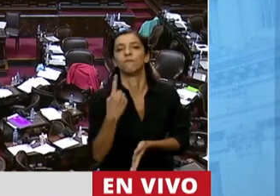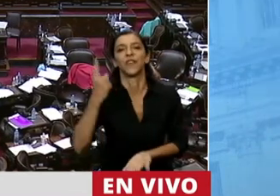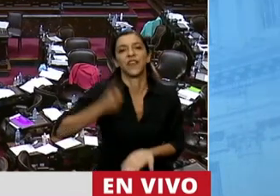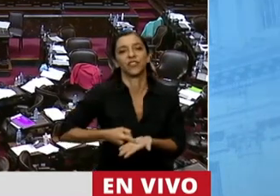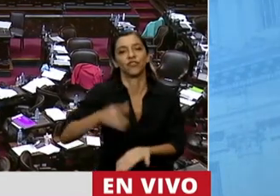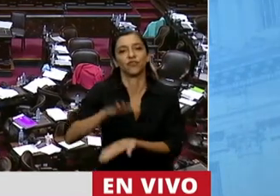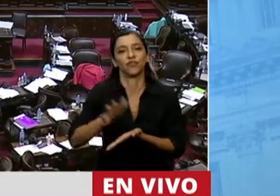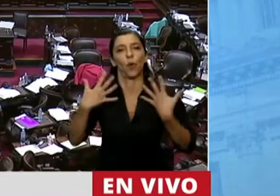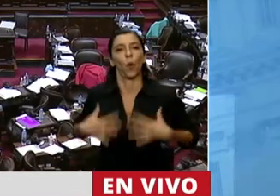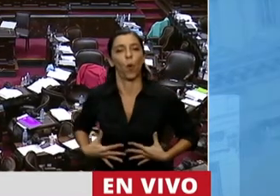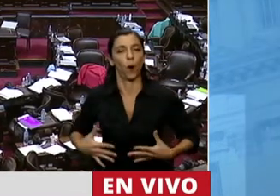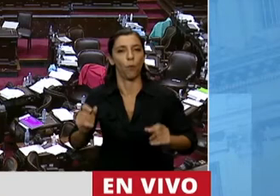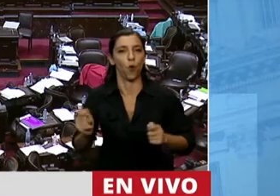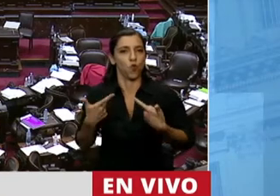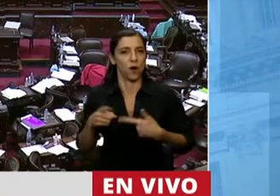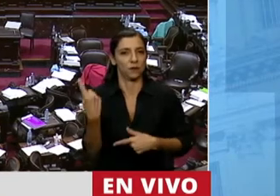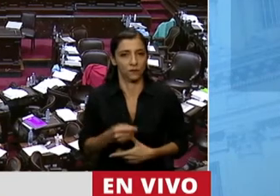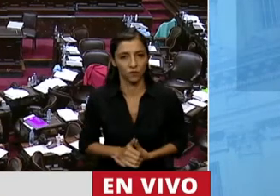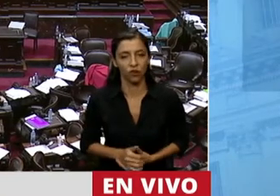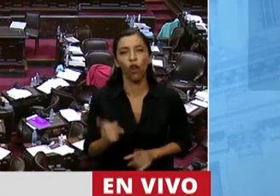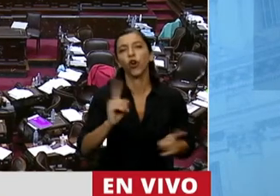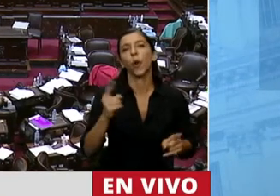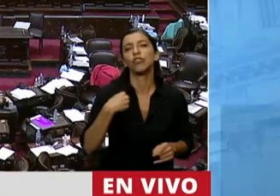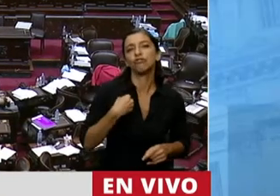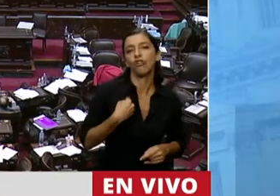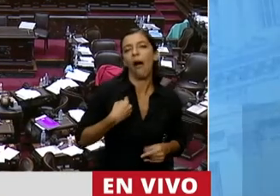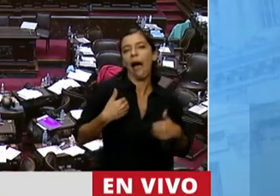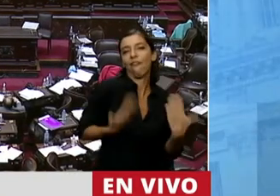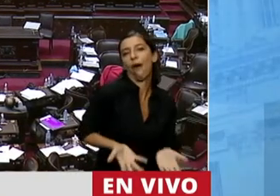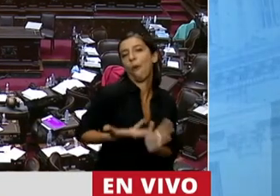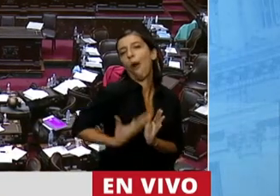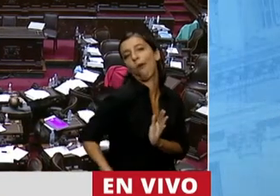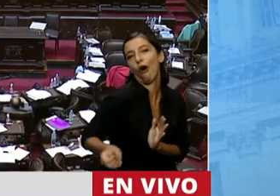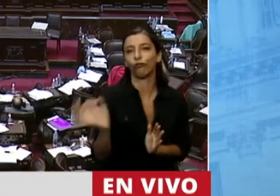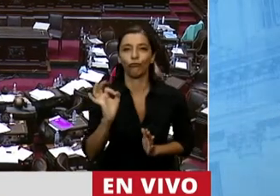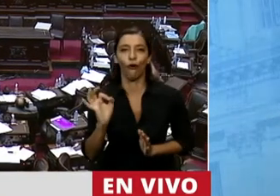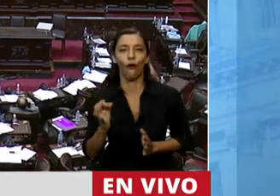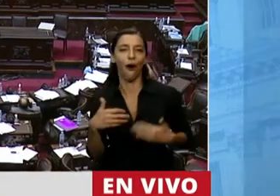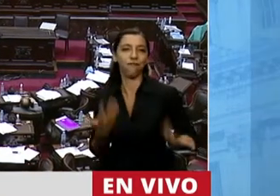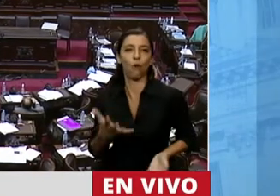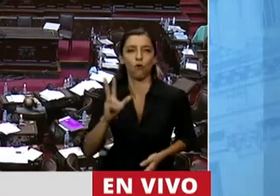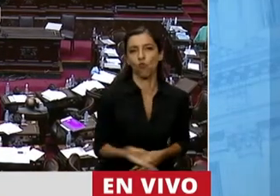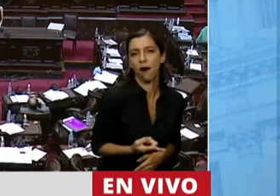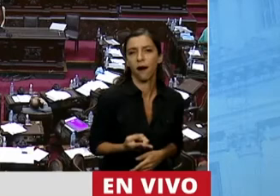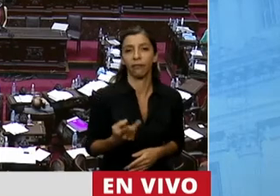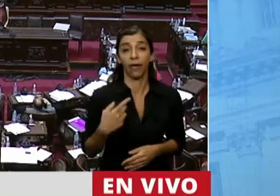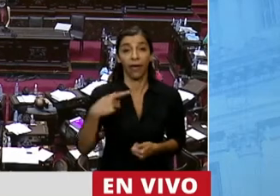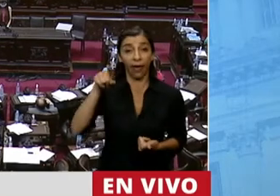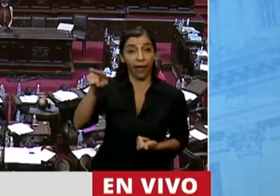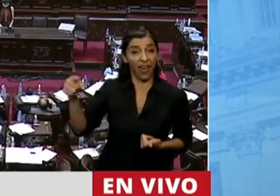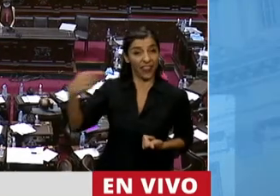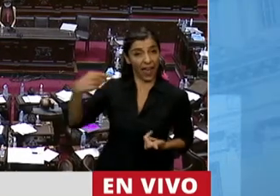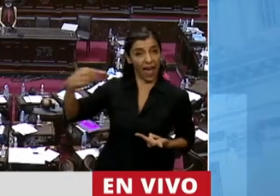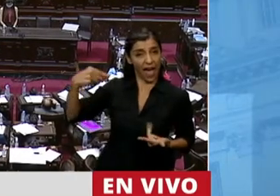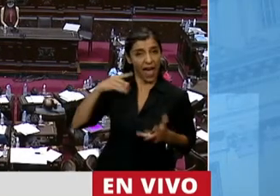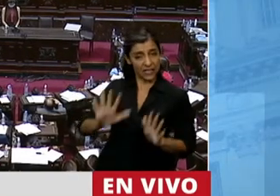No soy pro-aborto, ni abortera, ni pro-muerte, como nos quieren tildar. Soy una mujer que